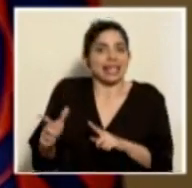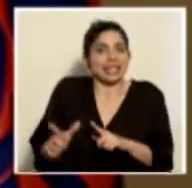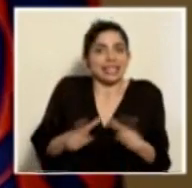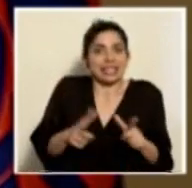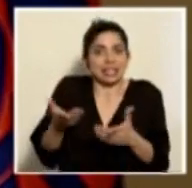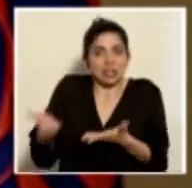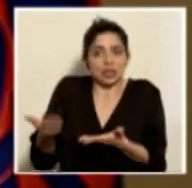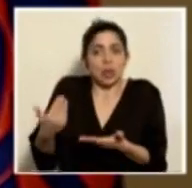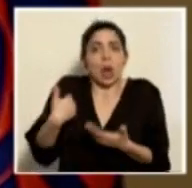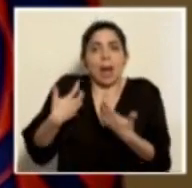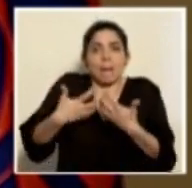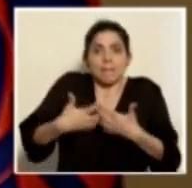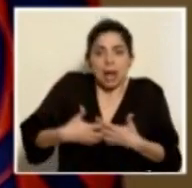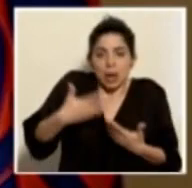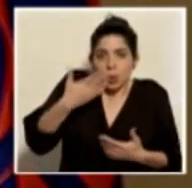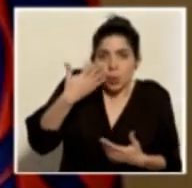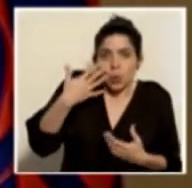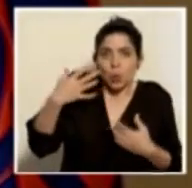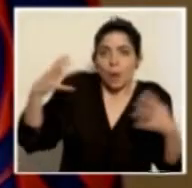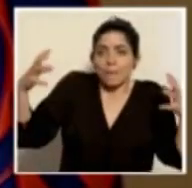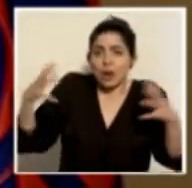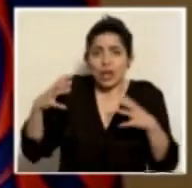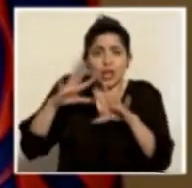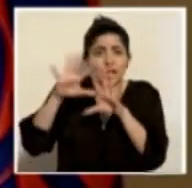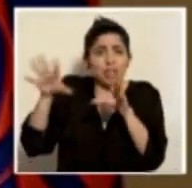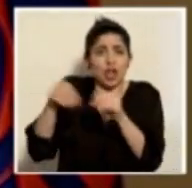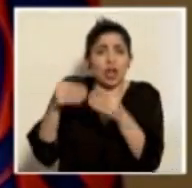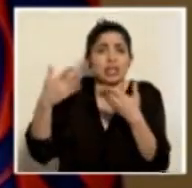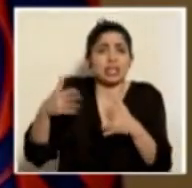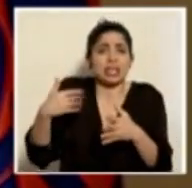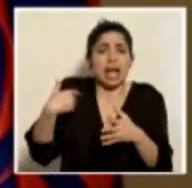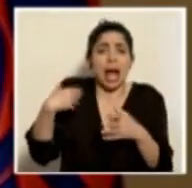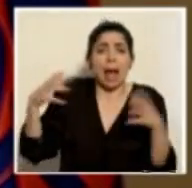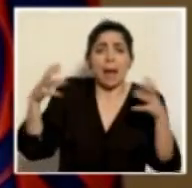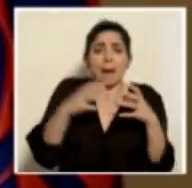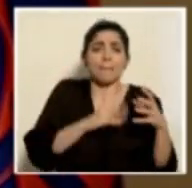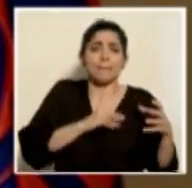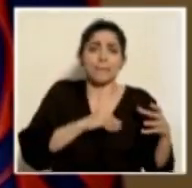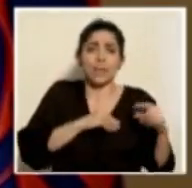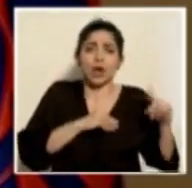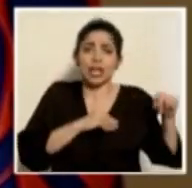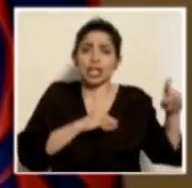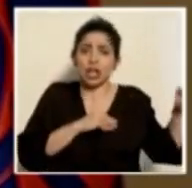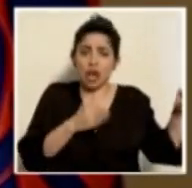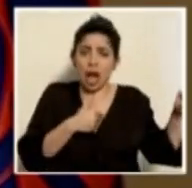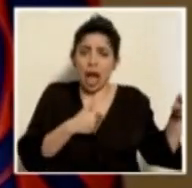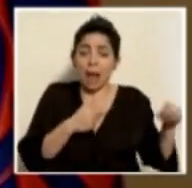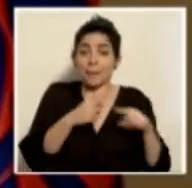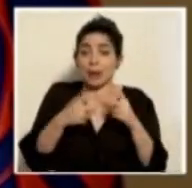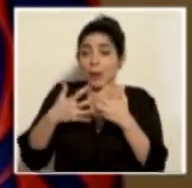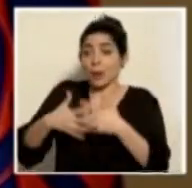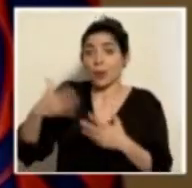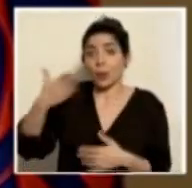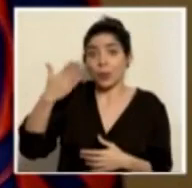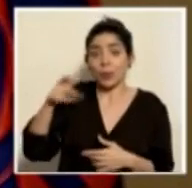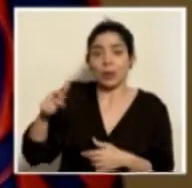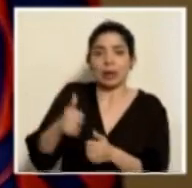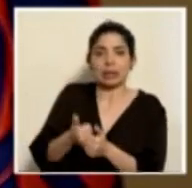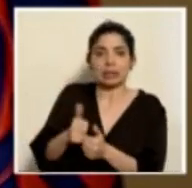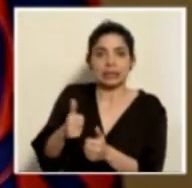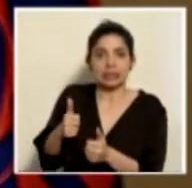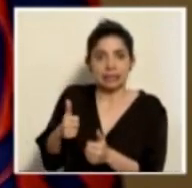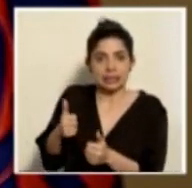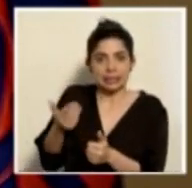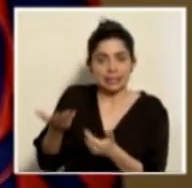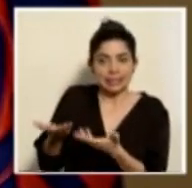todo el equipo, los ventiladores, los monitores. De hecho, ya todos tienen monitores, ese no es un problema. pero con los ventiladores han habido atrasos.